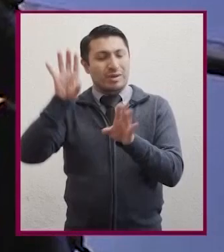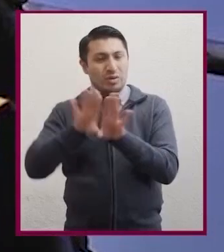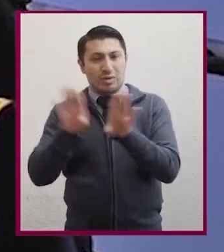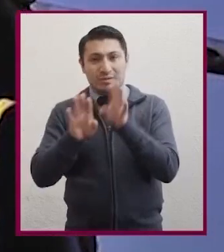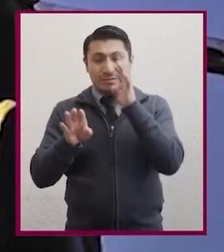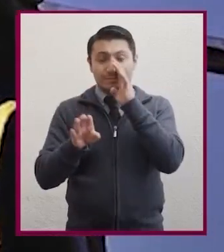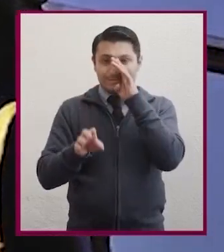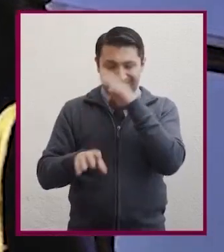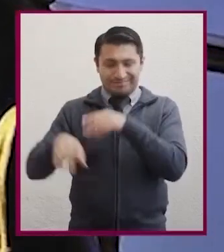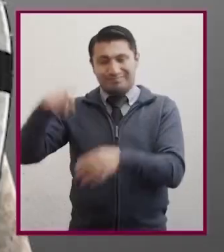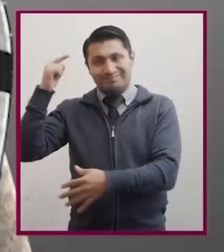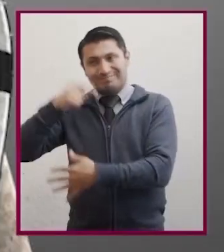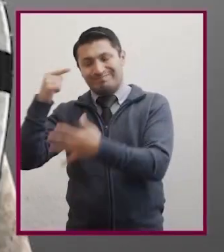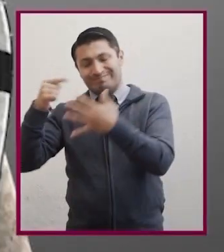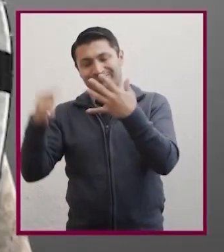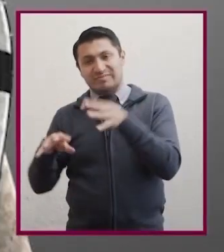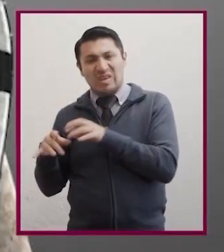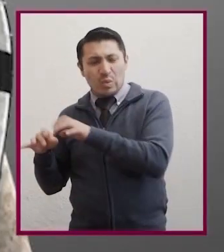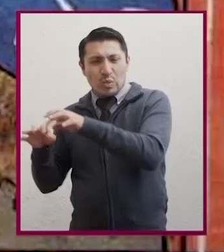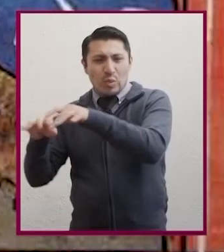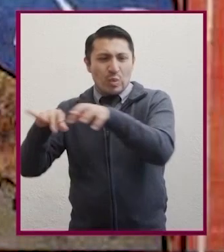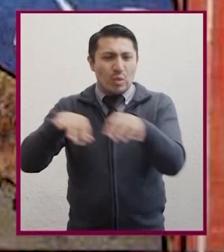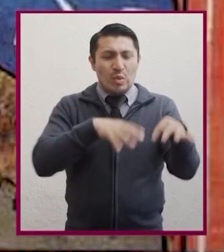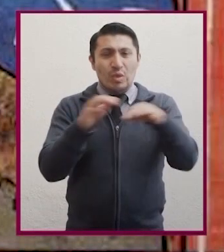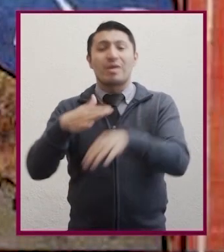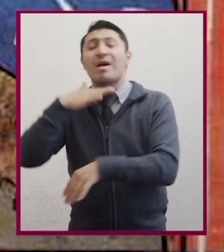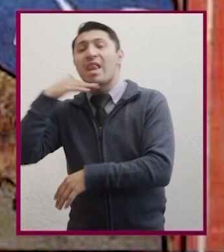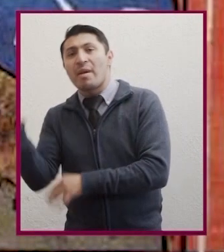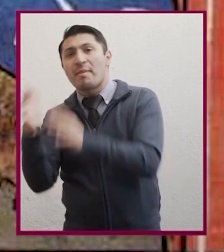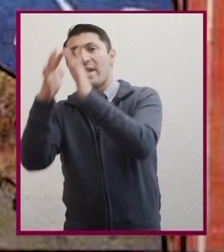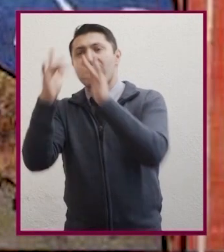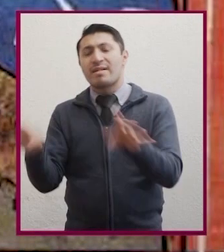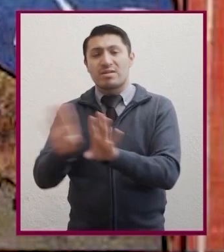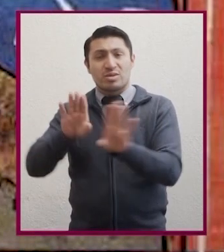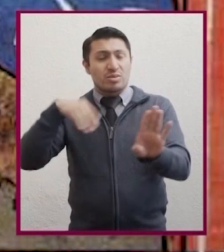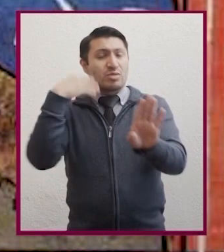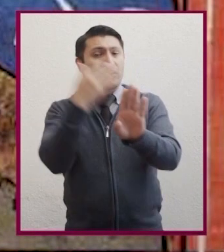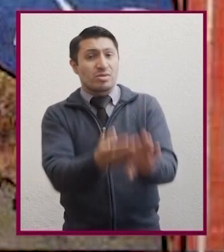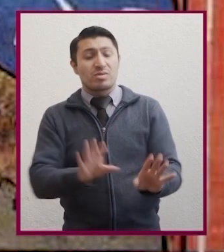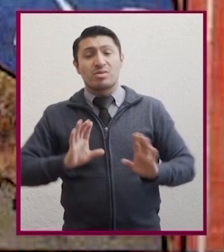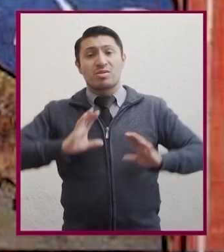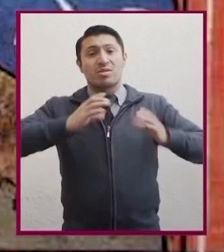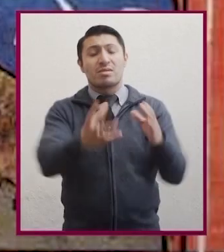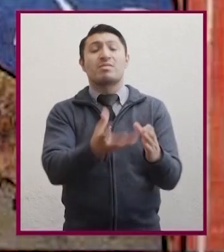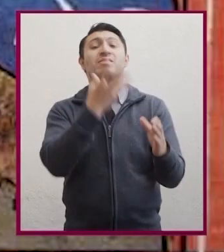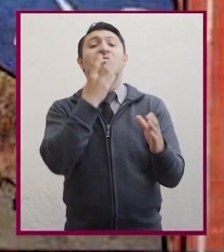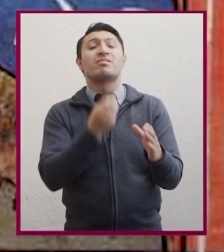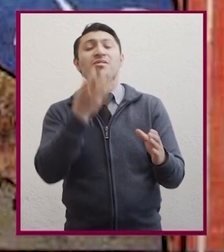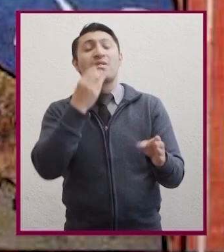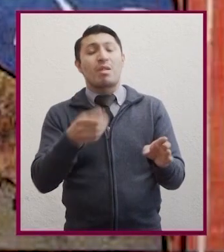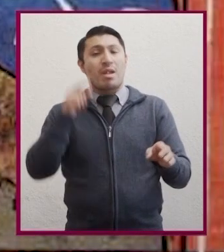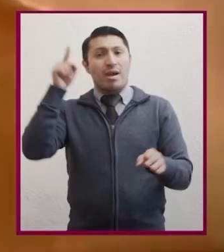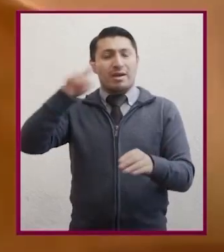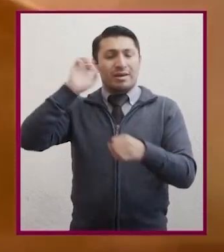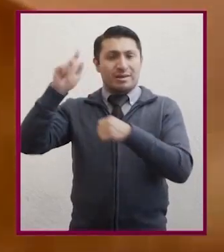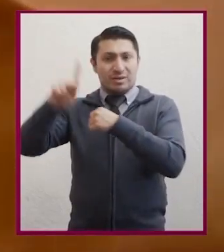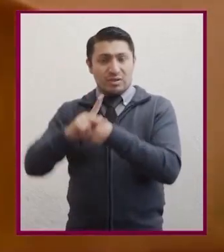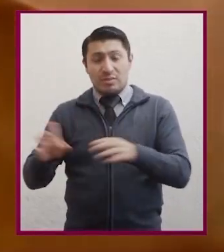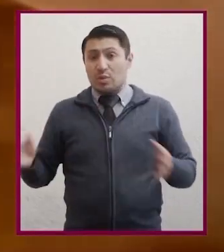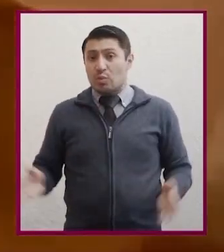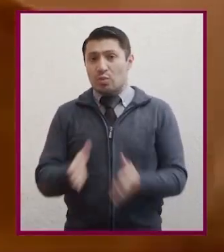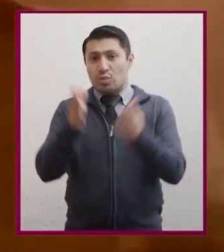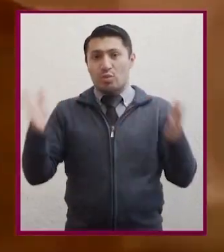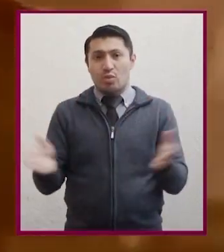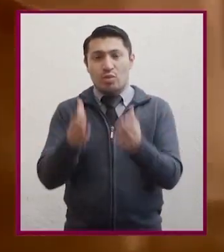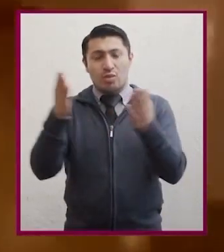serie de persecuciones de los cruzados alemanes y franceses en contra de las comunidades judías asentadas en Europa. Promovieron